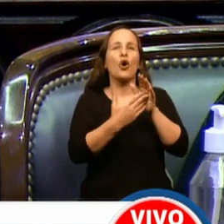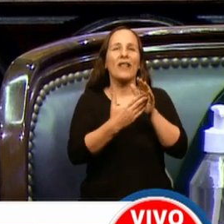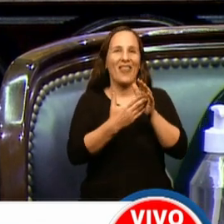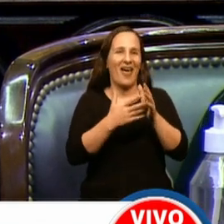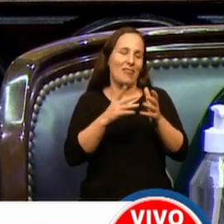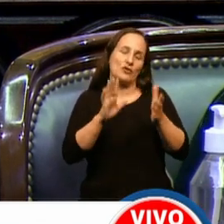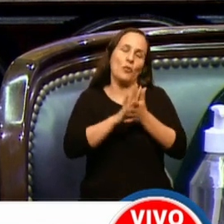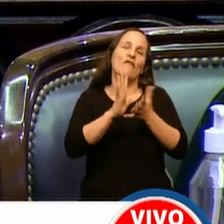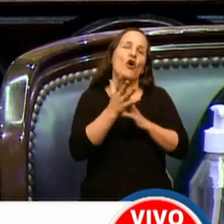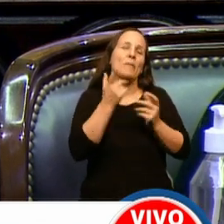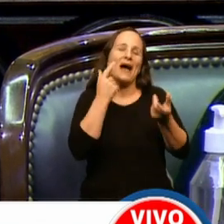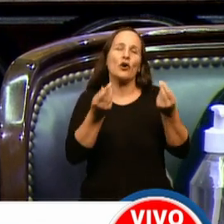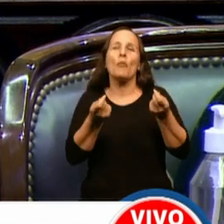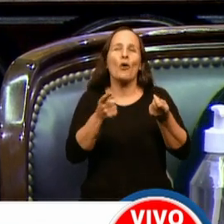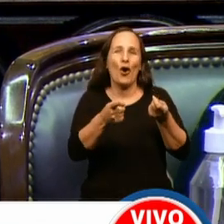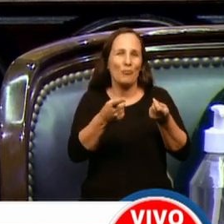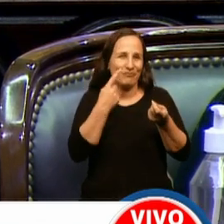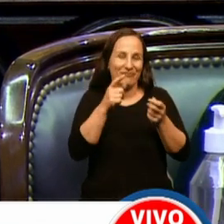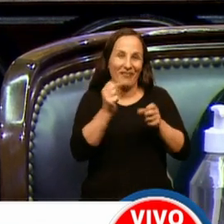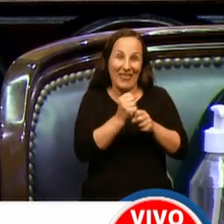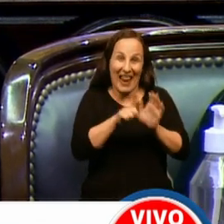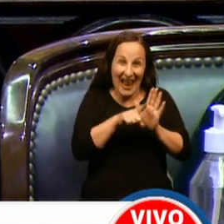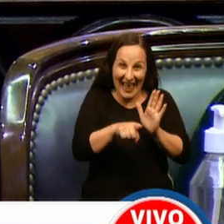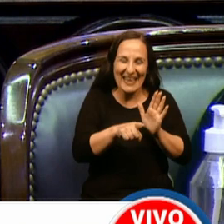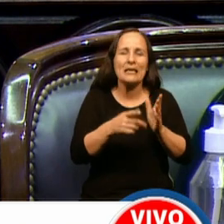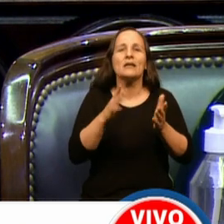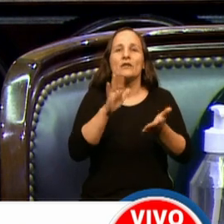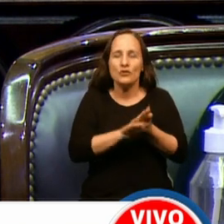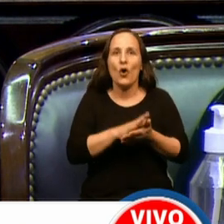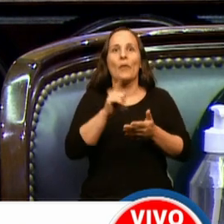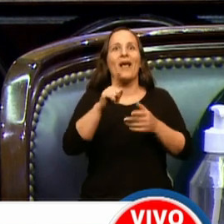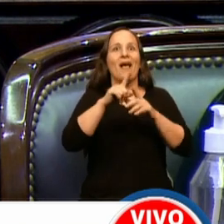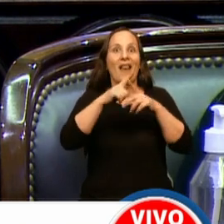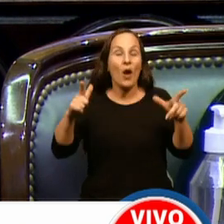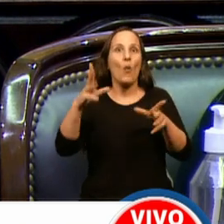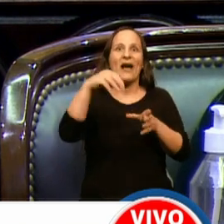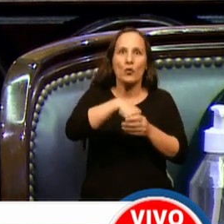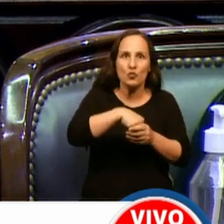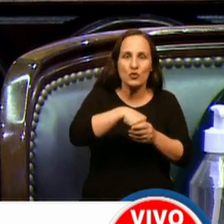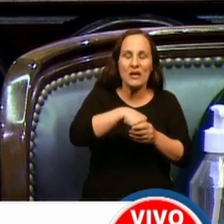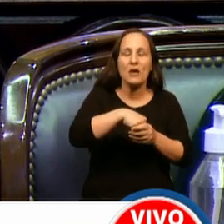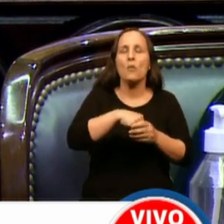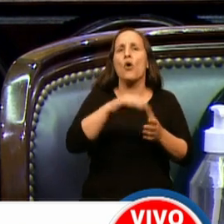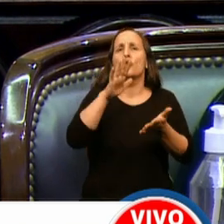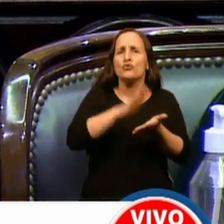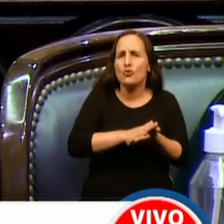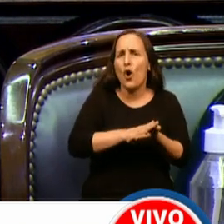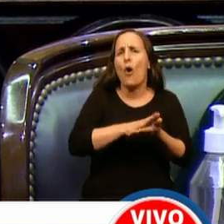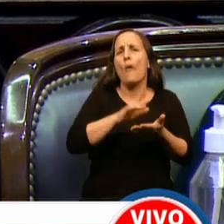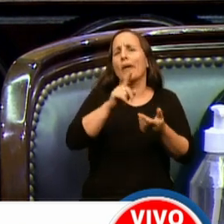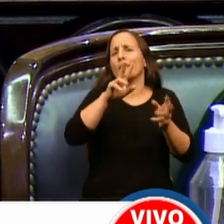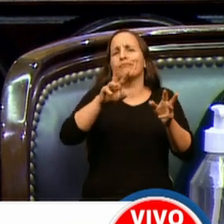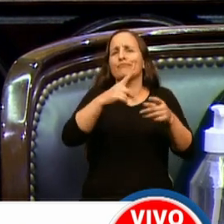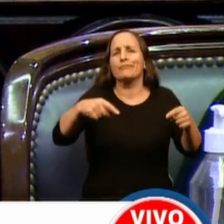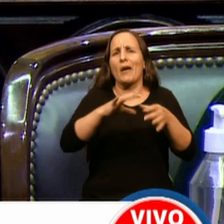inciso en donde refiere a promover el uso del lenguaje inclusivo en cuanto al género en la producción y difusión de contenidos